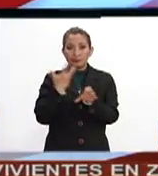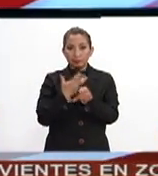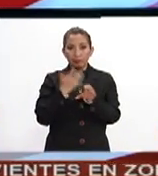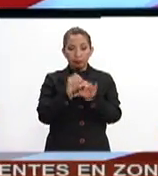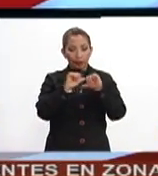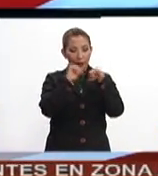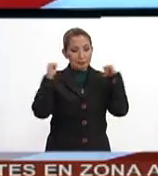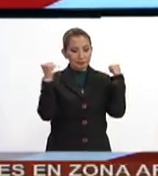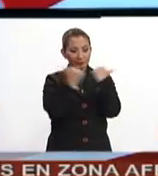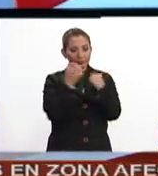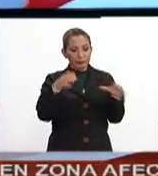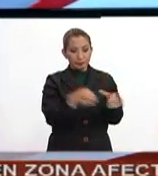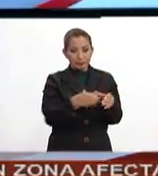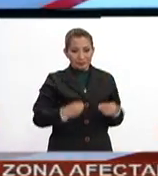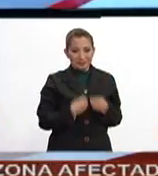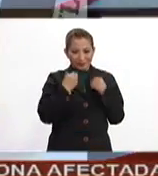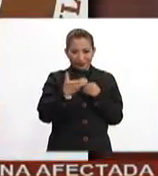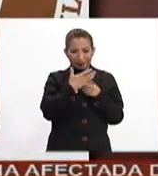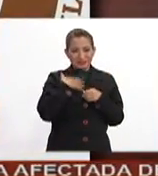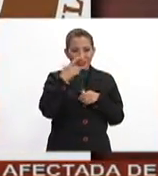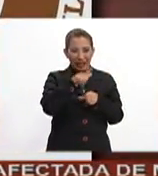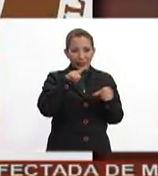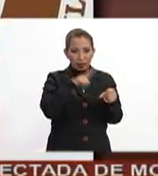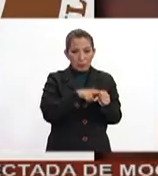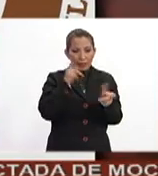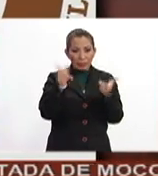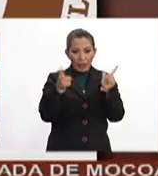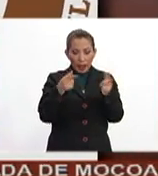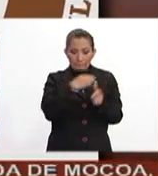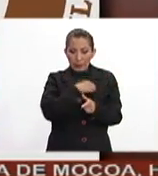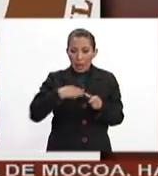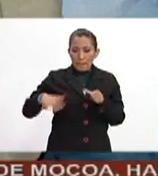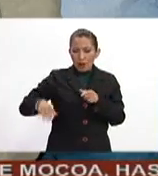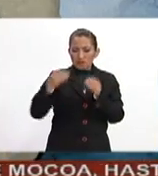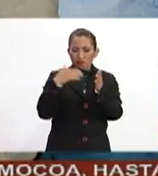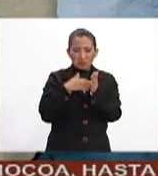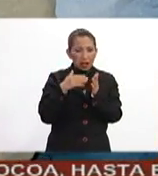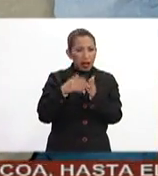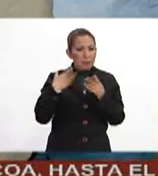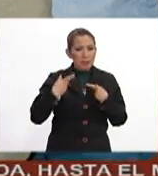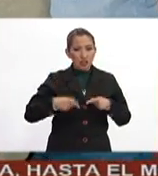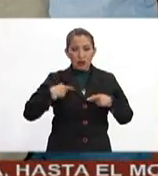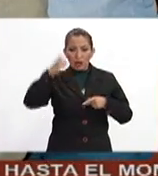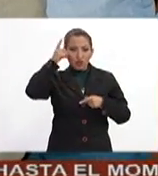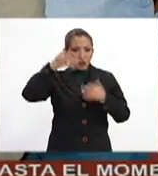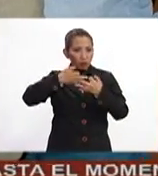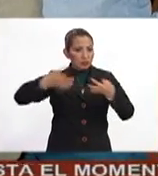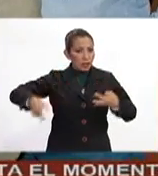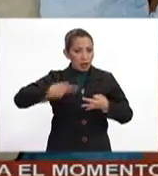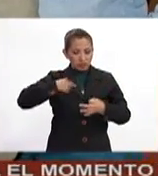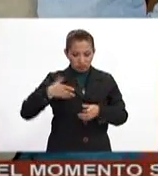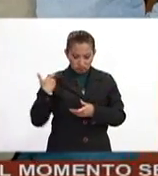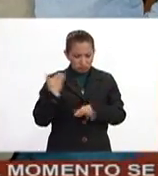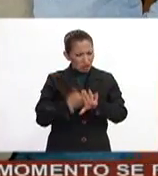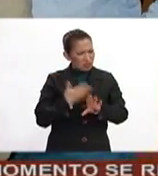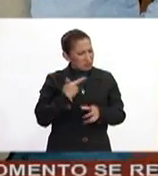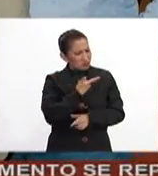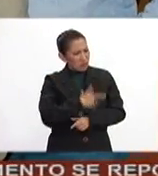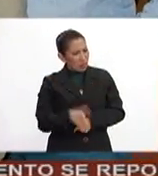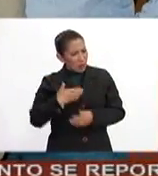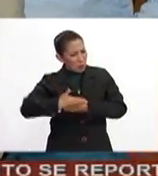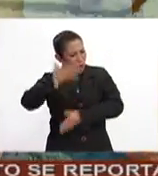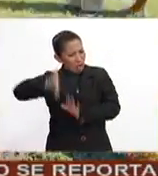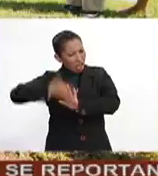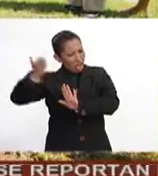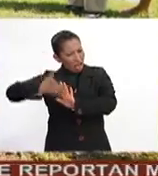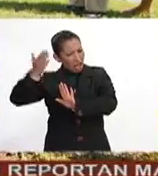la Asociación de Vida Silvestre de Texas, integrada por miles de terratenientes, se manifestó en contra del